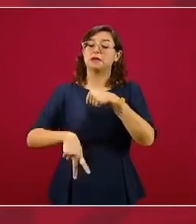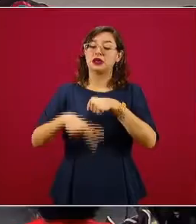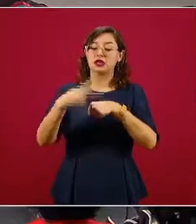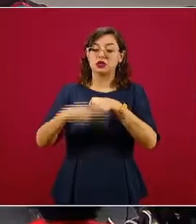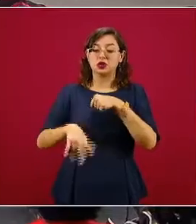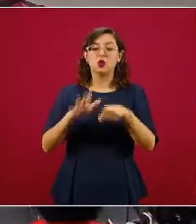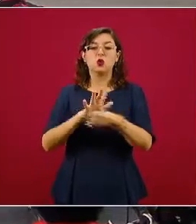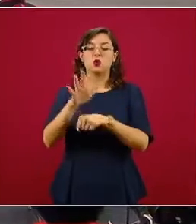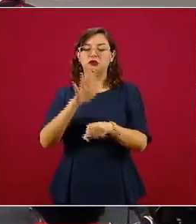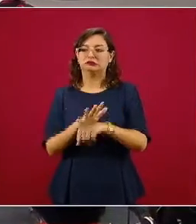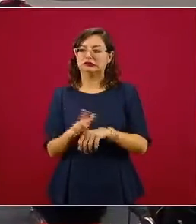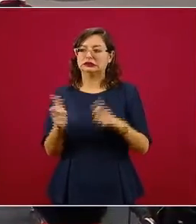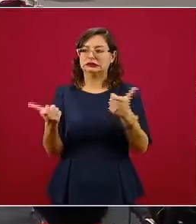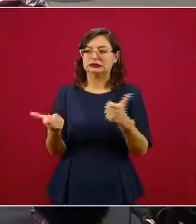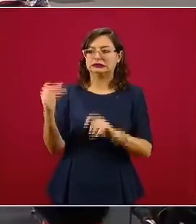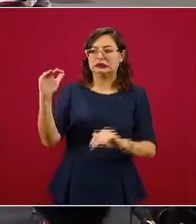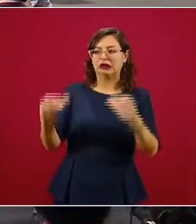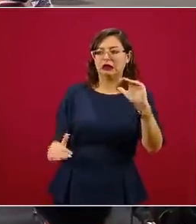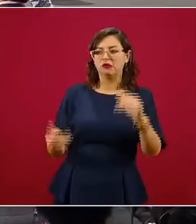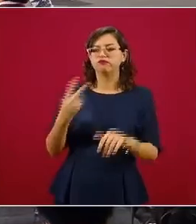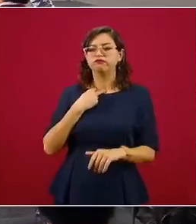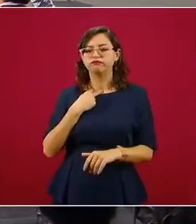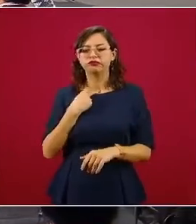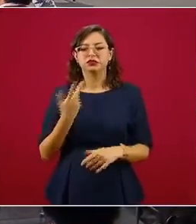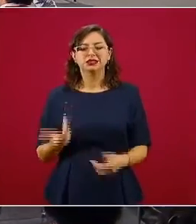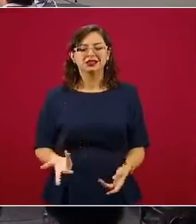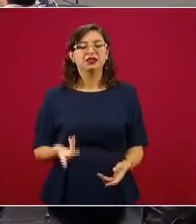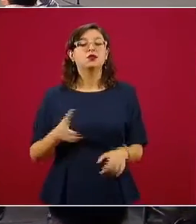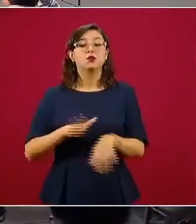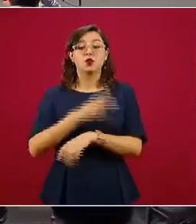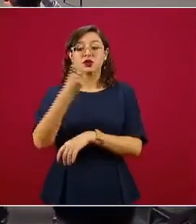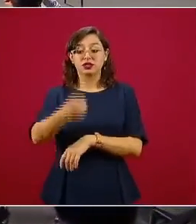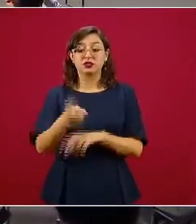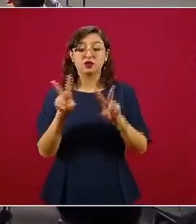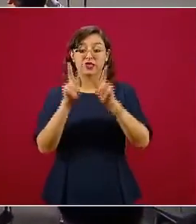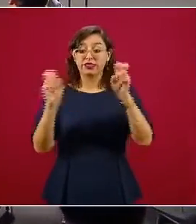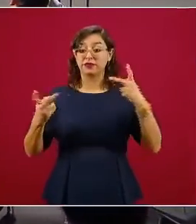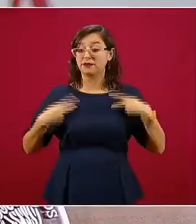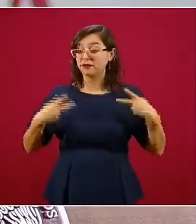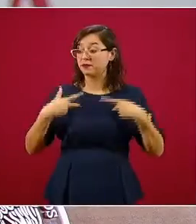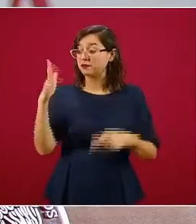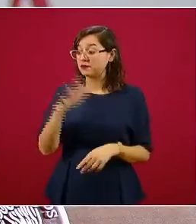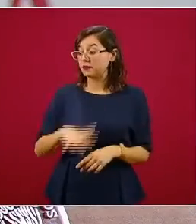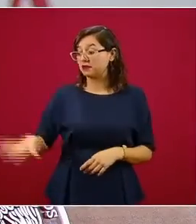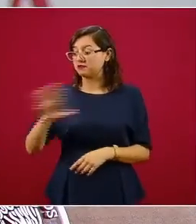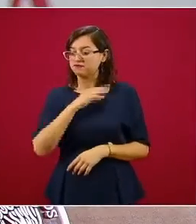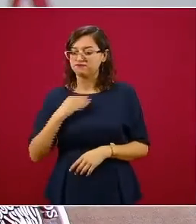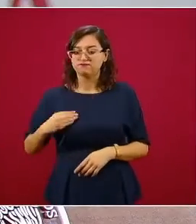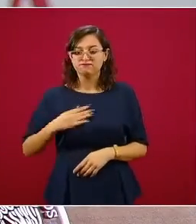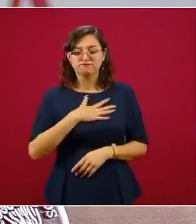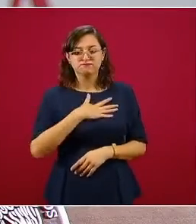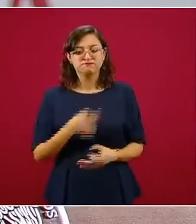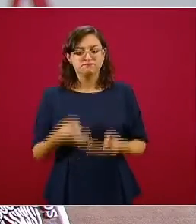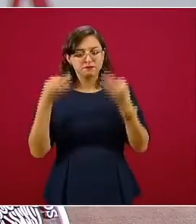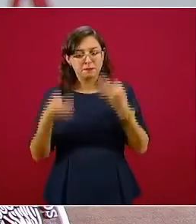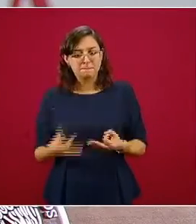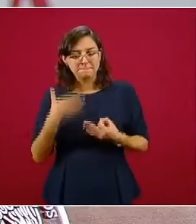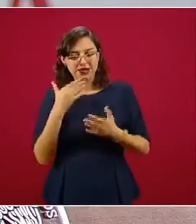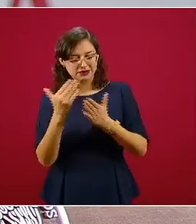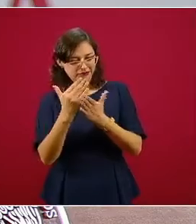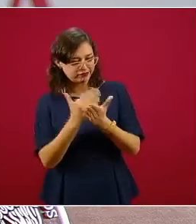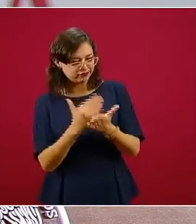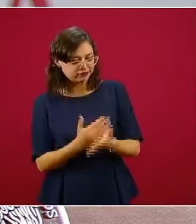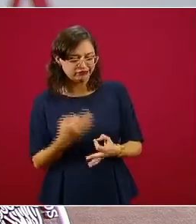la desigualdad. Por eso el tener una política de bienestar bien definida, bien ejecutada,